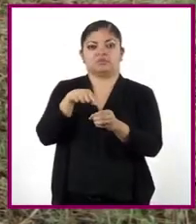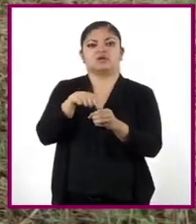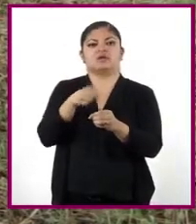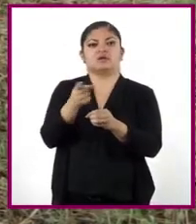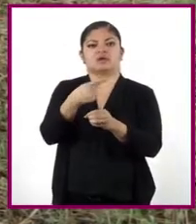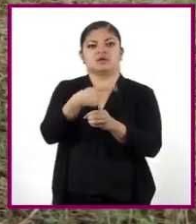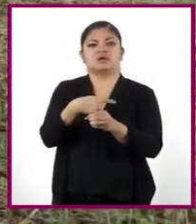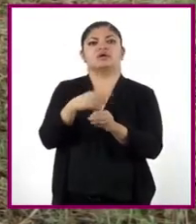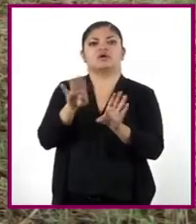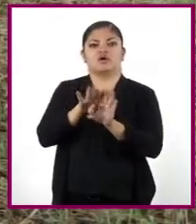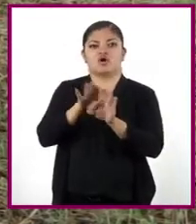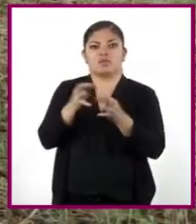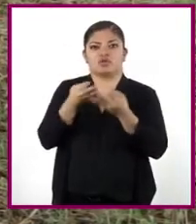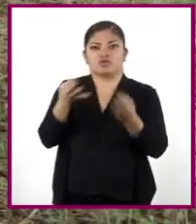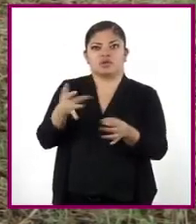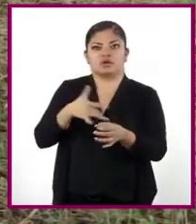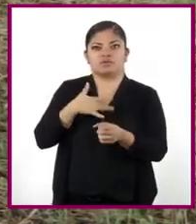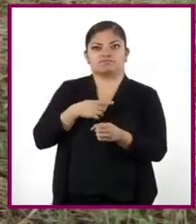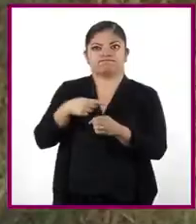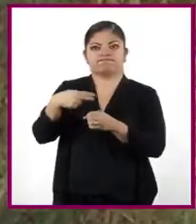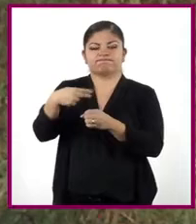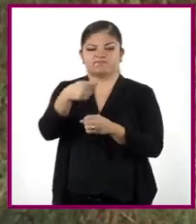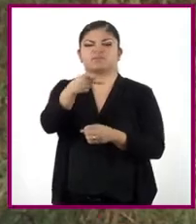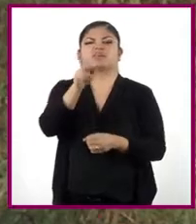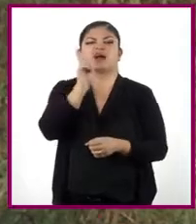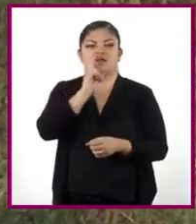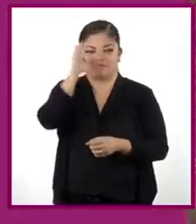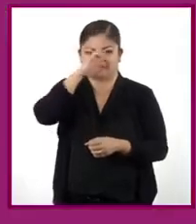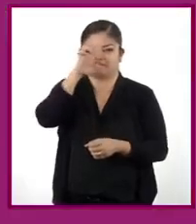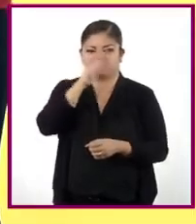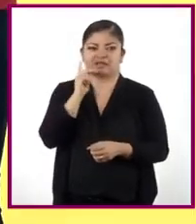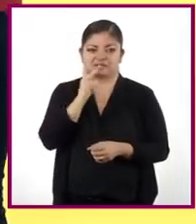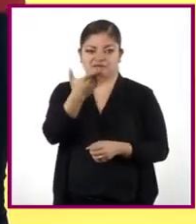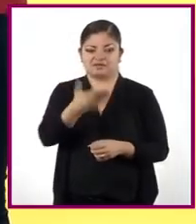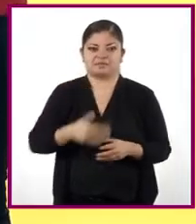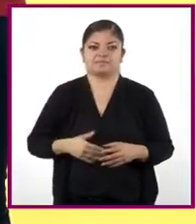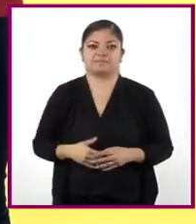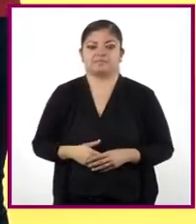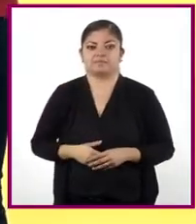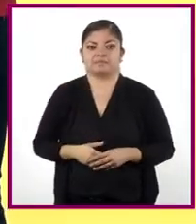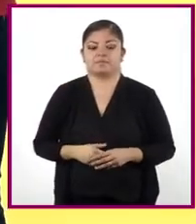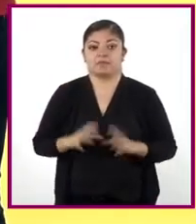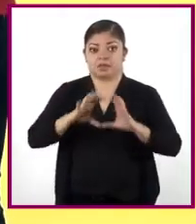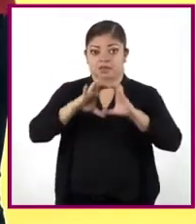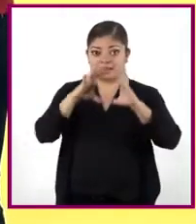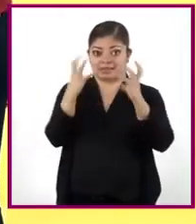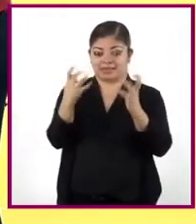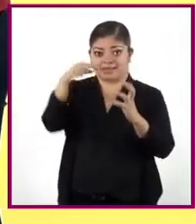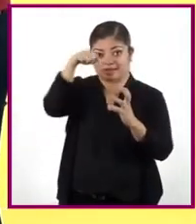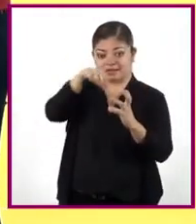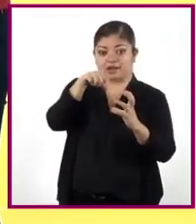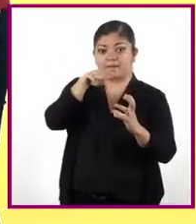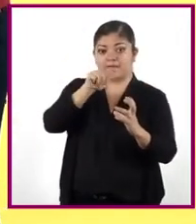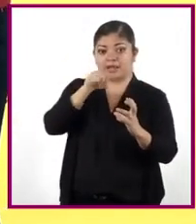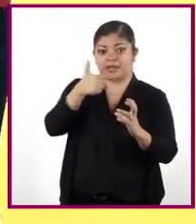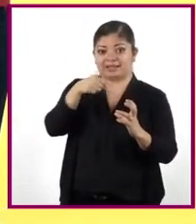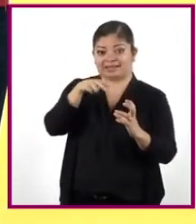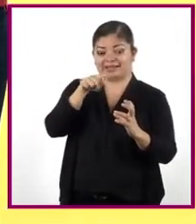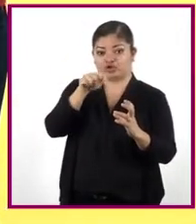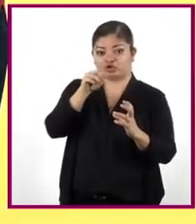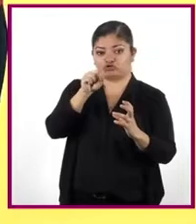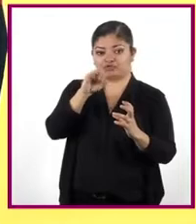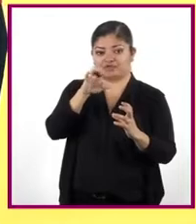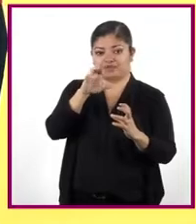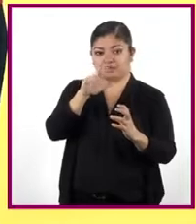magnetismo terrestre. Te invito a que experimentes con ella. ¡Adiós! El campo magnético de la Tierra o magnetosfera tiene